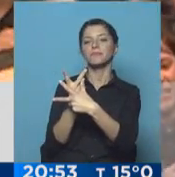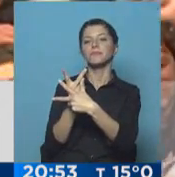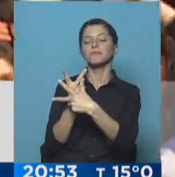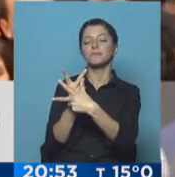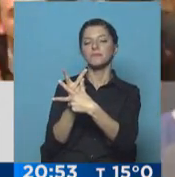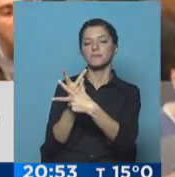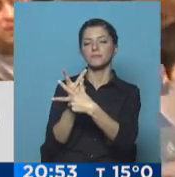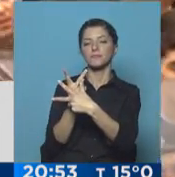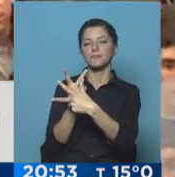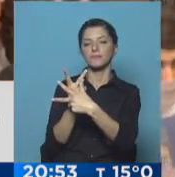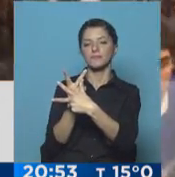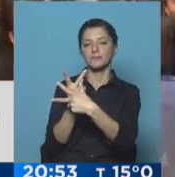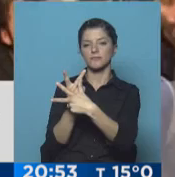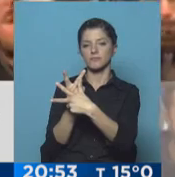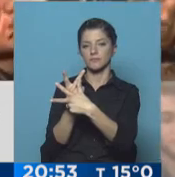Chávez y Kirchner,